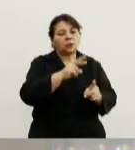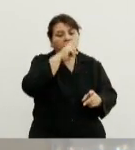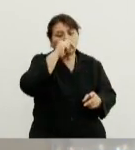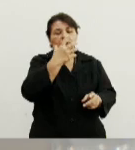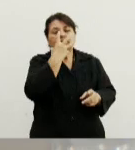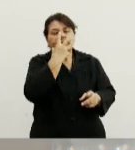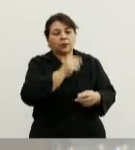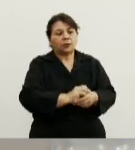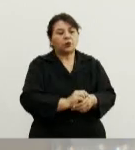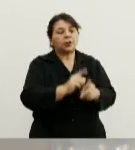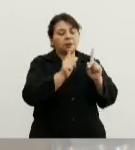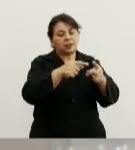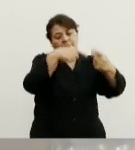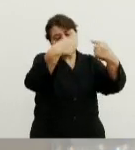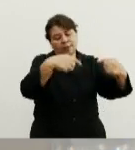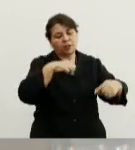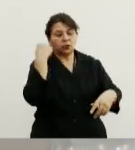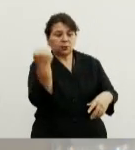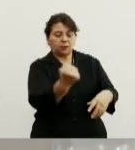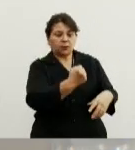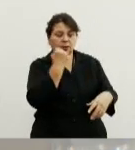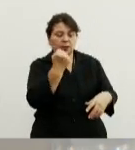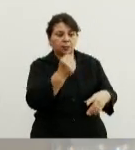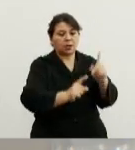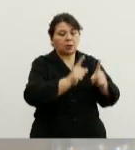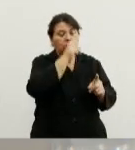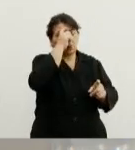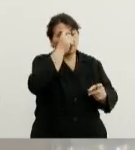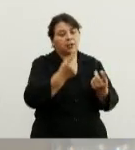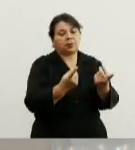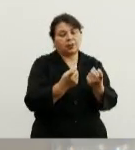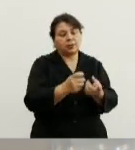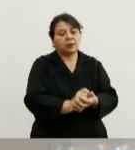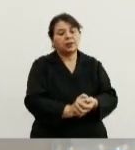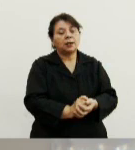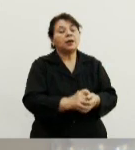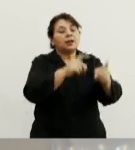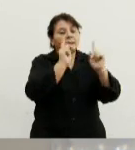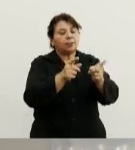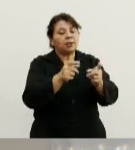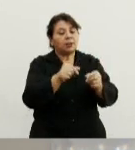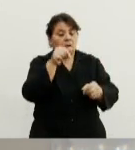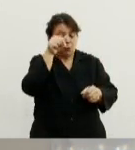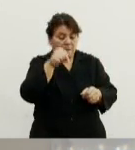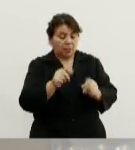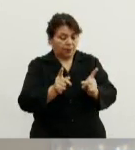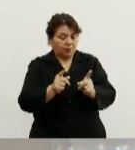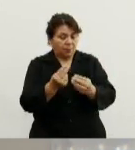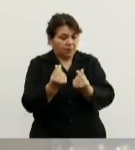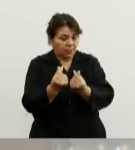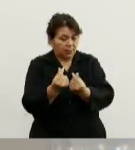elementos importantes que requieren los distintos hospitales también con el dinero previsto